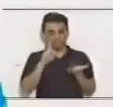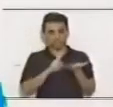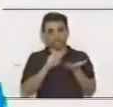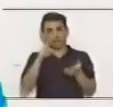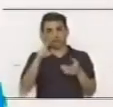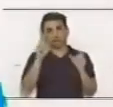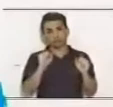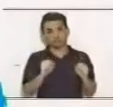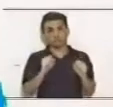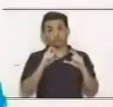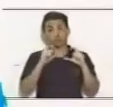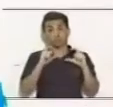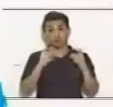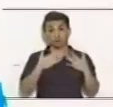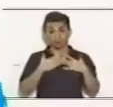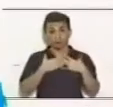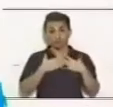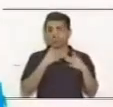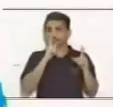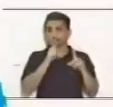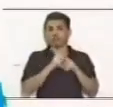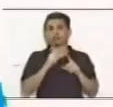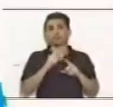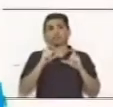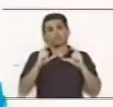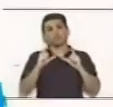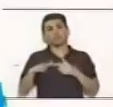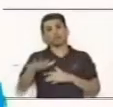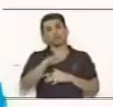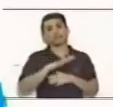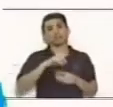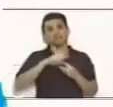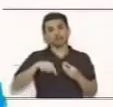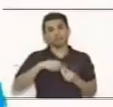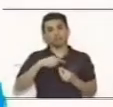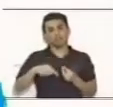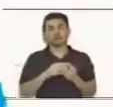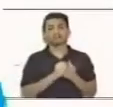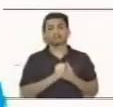nosotros, también protegemos a nuestra familia.